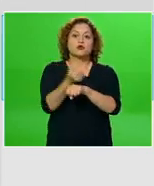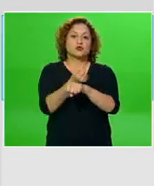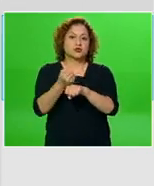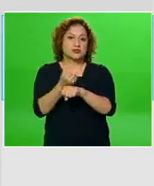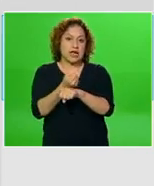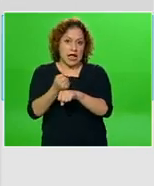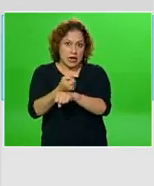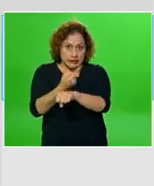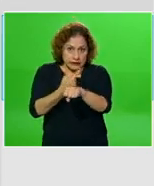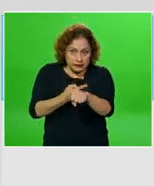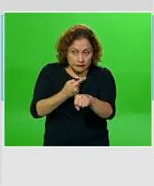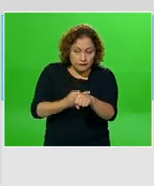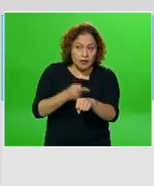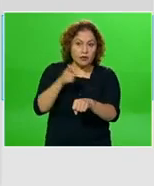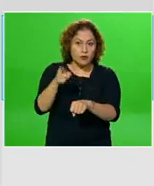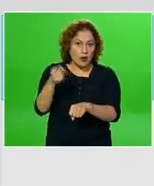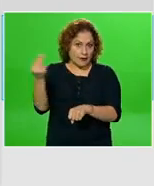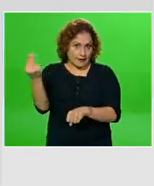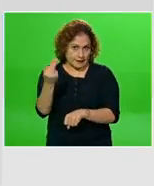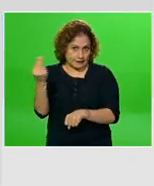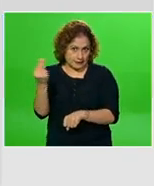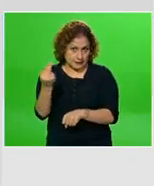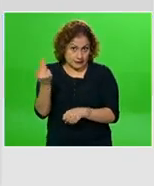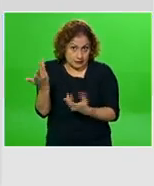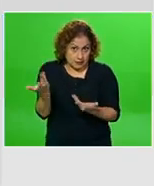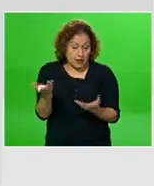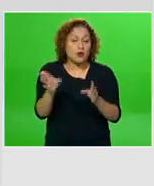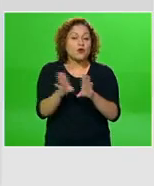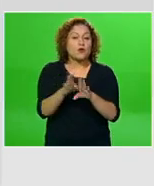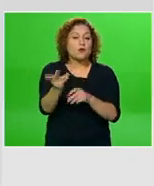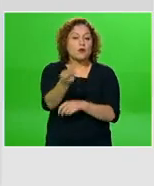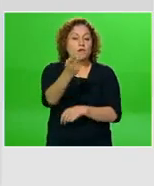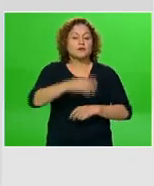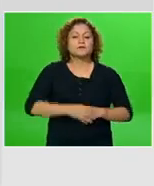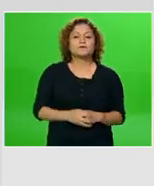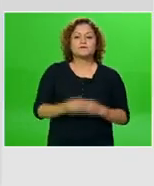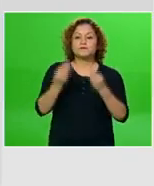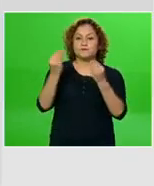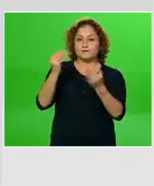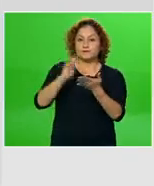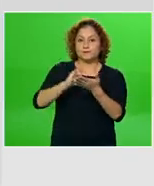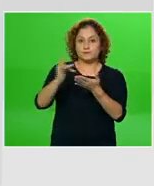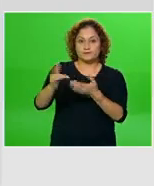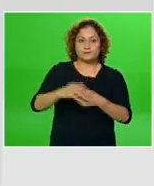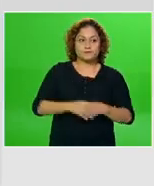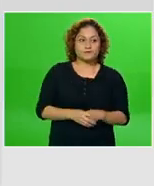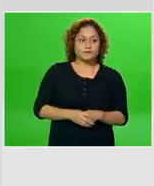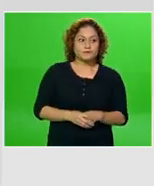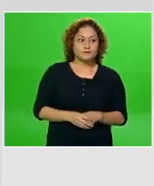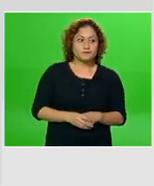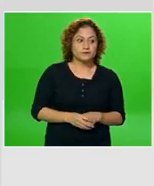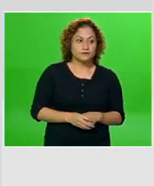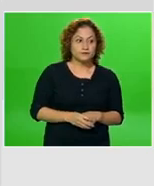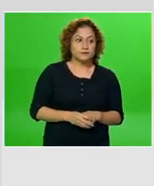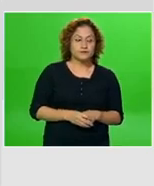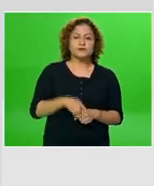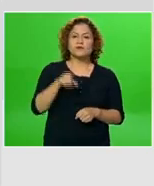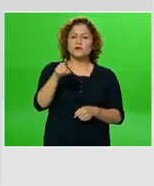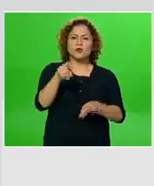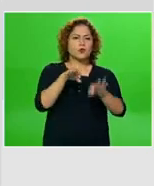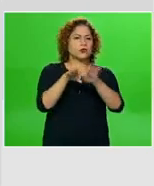muchísimas gracias muchísimas gracias jorge nos pudieras apoyar en recordar los de qué medio de comunicación